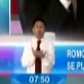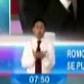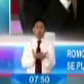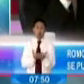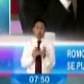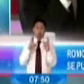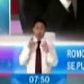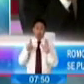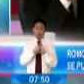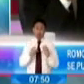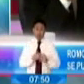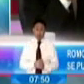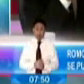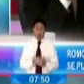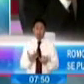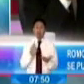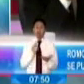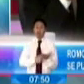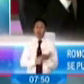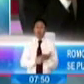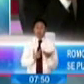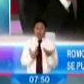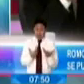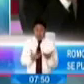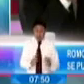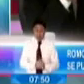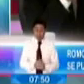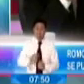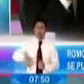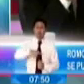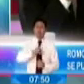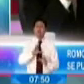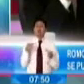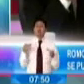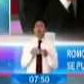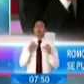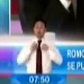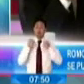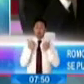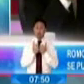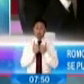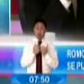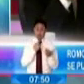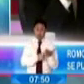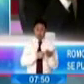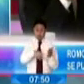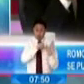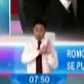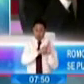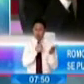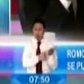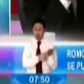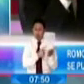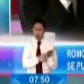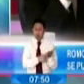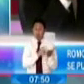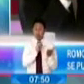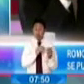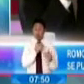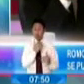veto. Las hemos discutido y las hemos discutido también con la Comisión de la Asamblea Nacional que trató esta ley para que puedan